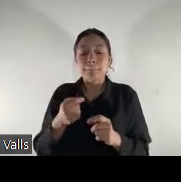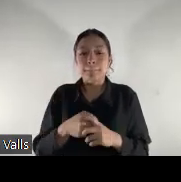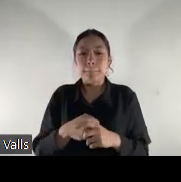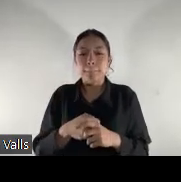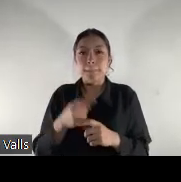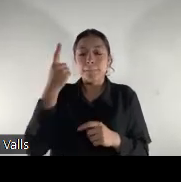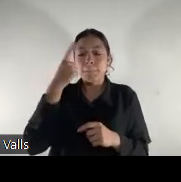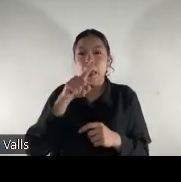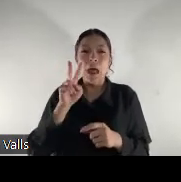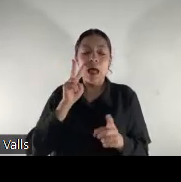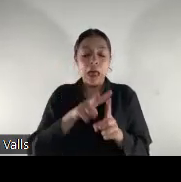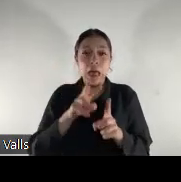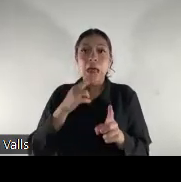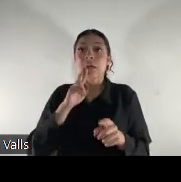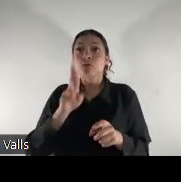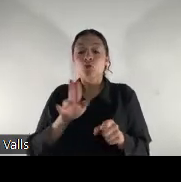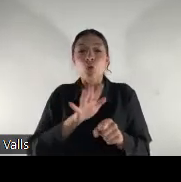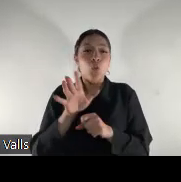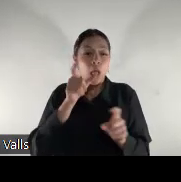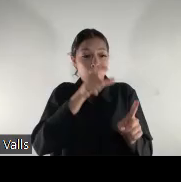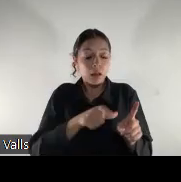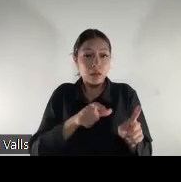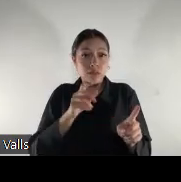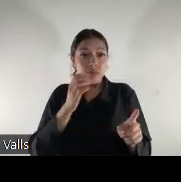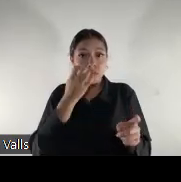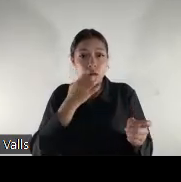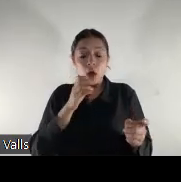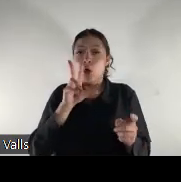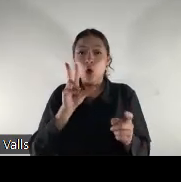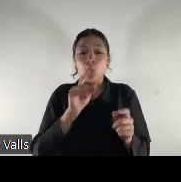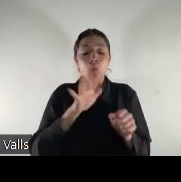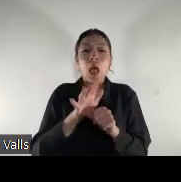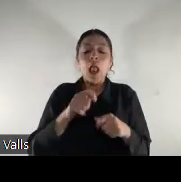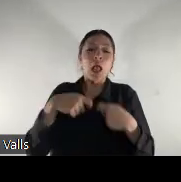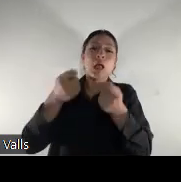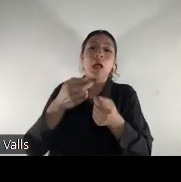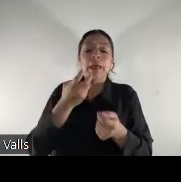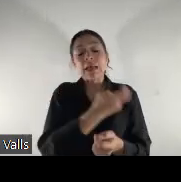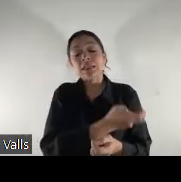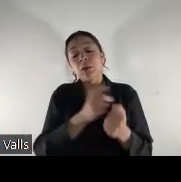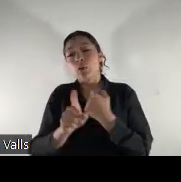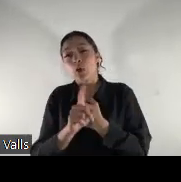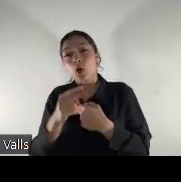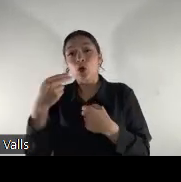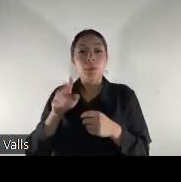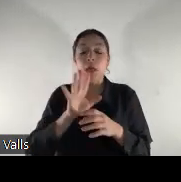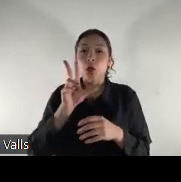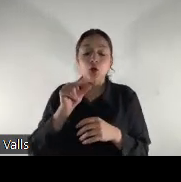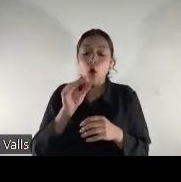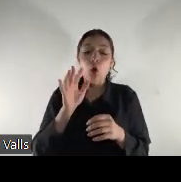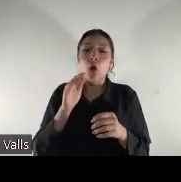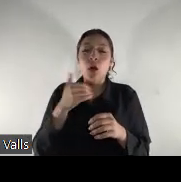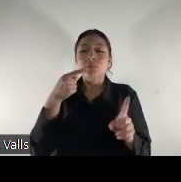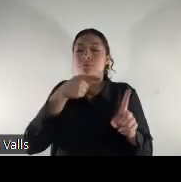el diagnóstico, no solo tiene como objetivo el dar nombre a un conjunto de características, tiene como objetivo, y de lo